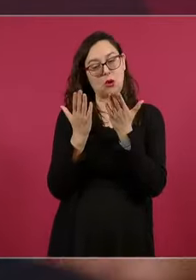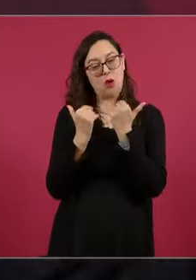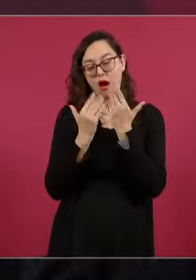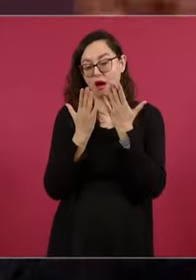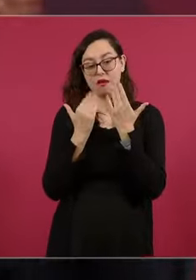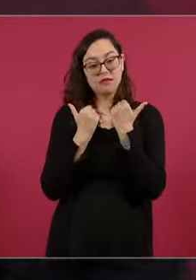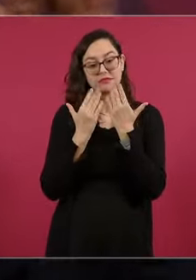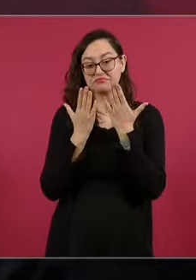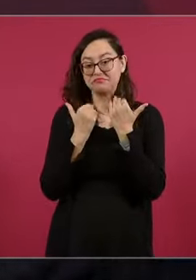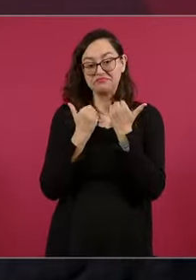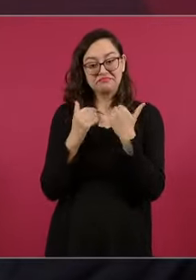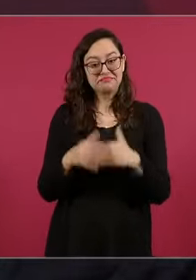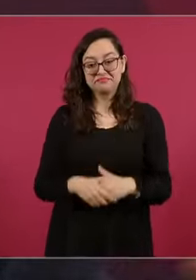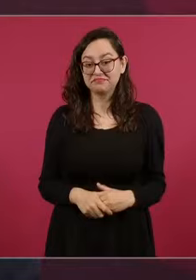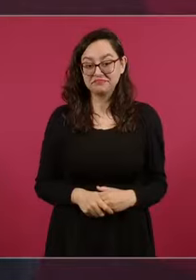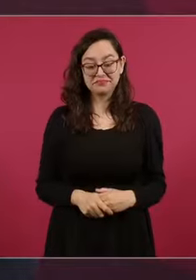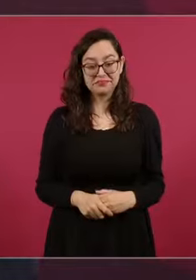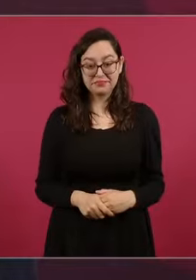le llegue a México.